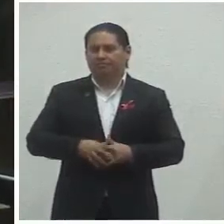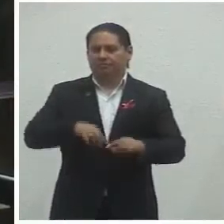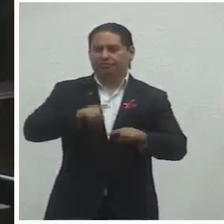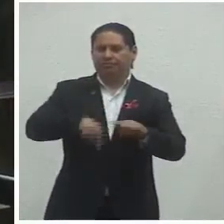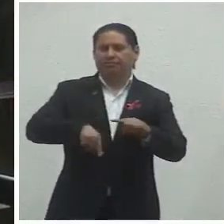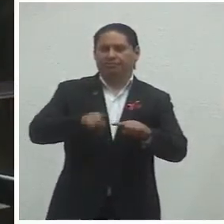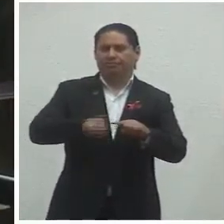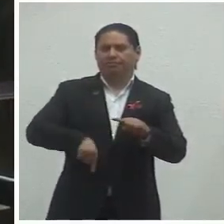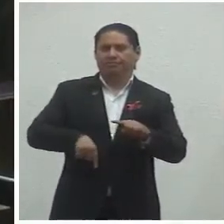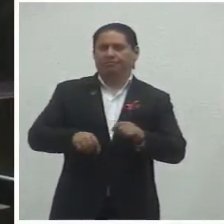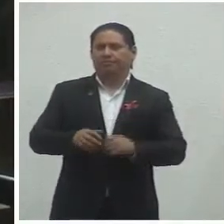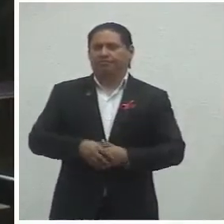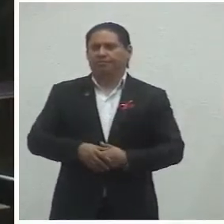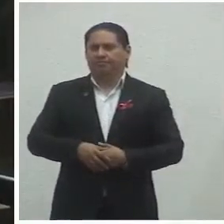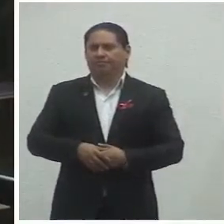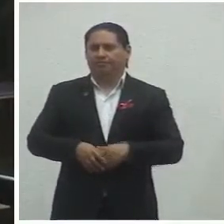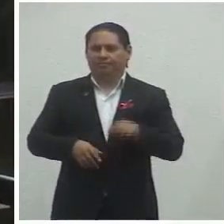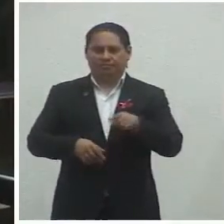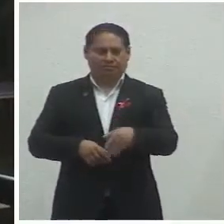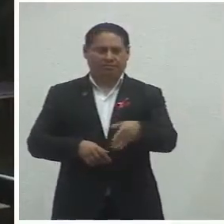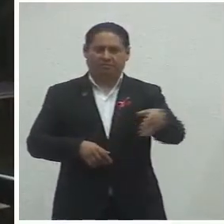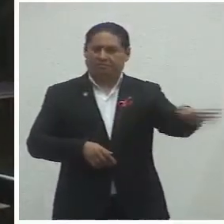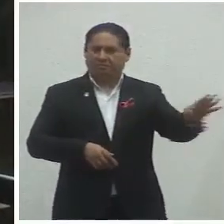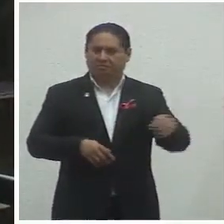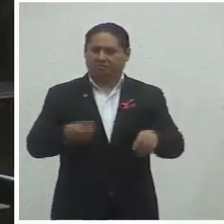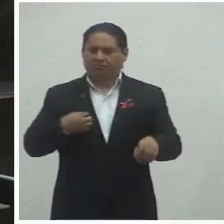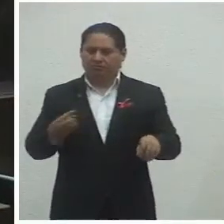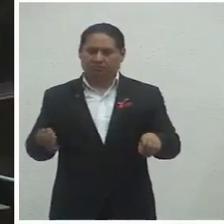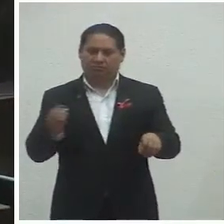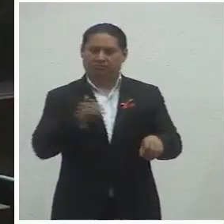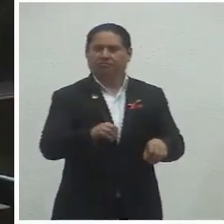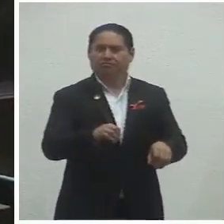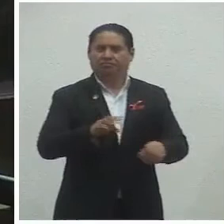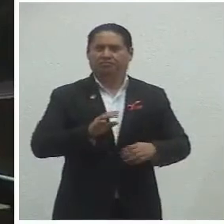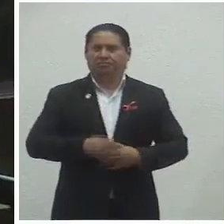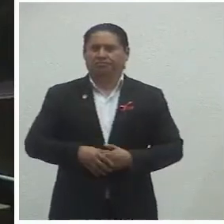quitar el quítate tú para ponerme yo.